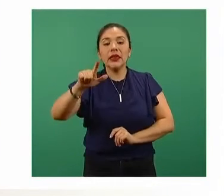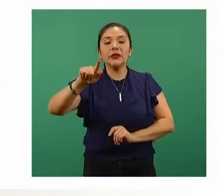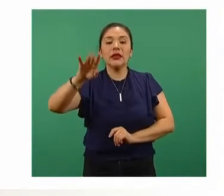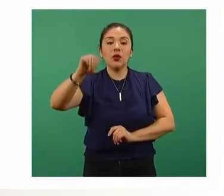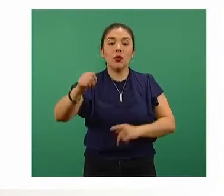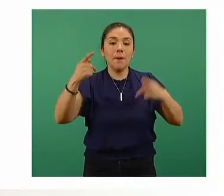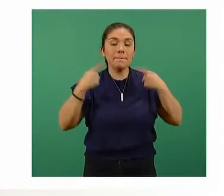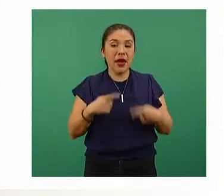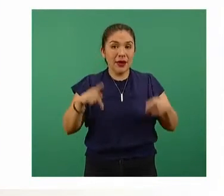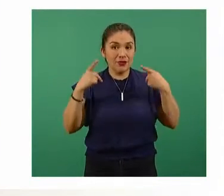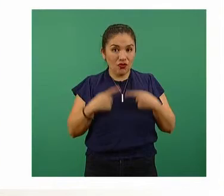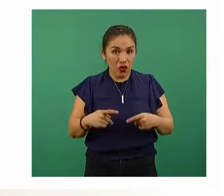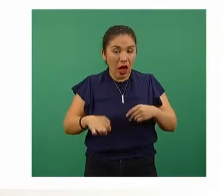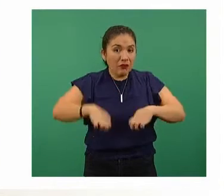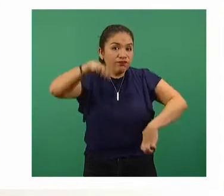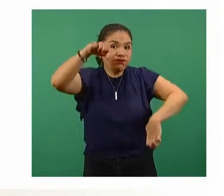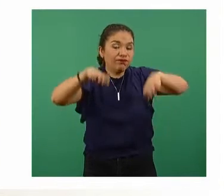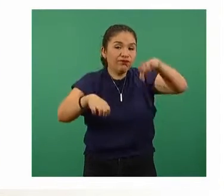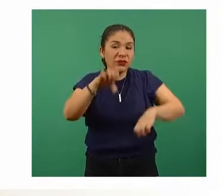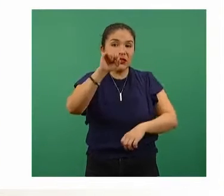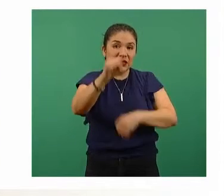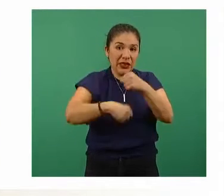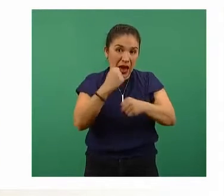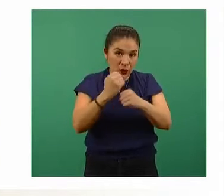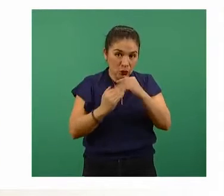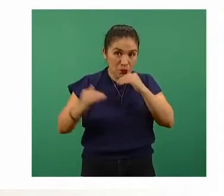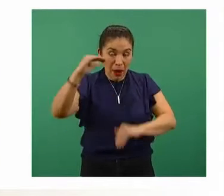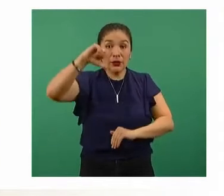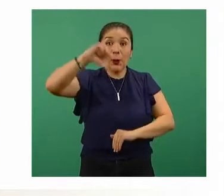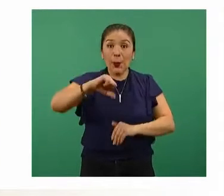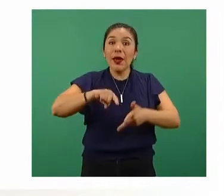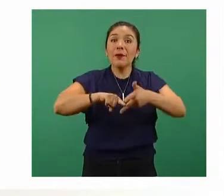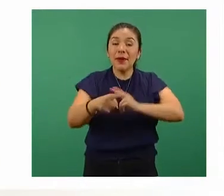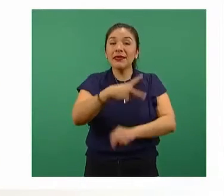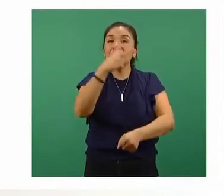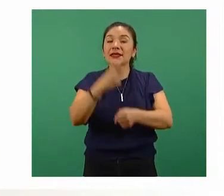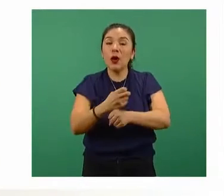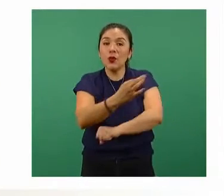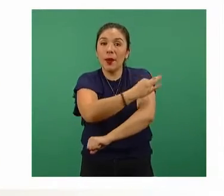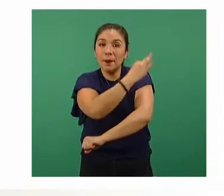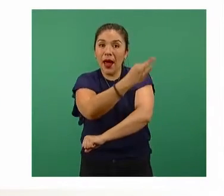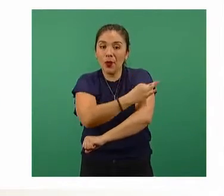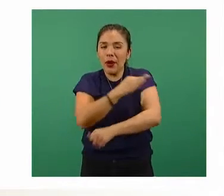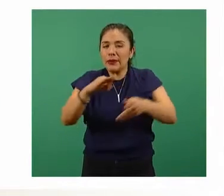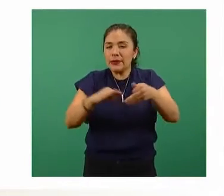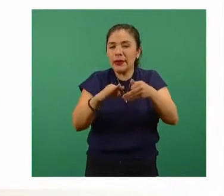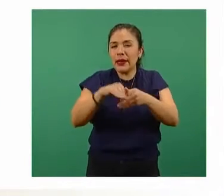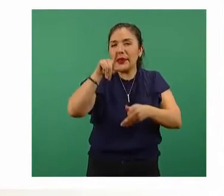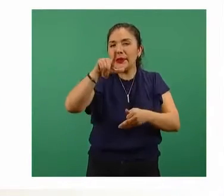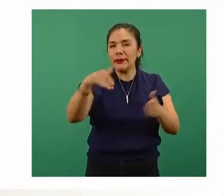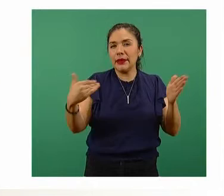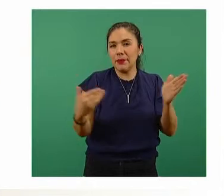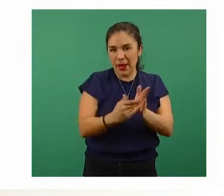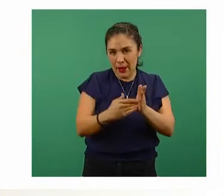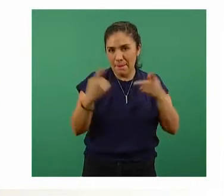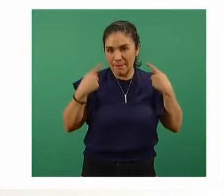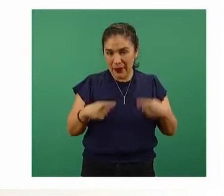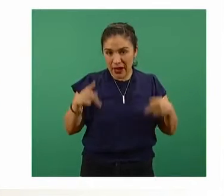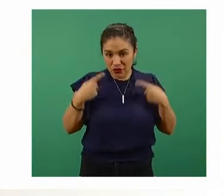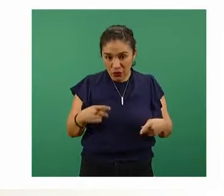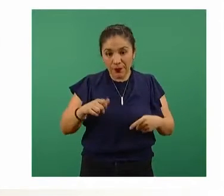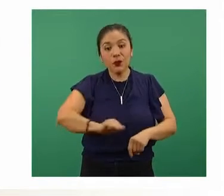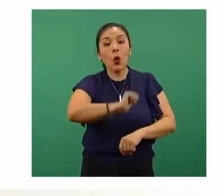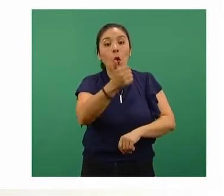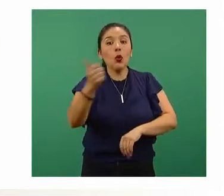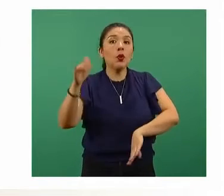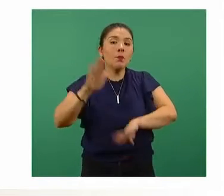3.260.679 personas adultas mayores de 60 años. Hoy empezamos segundas dosis, casi 17,000, y a otros